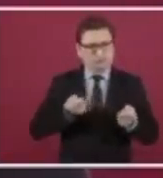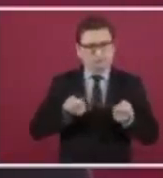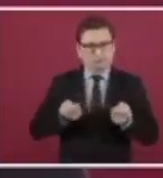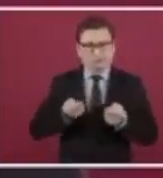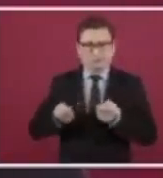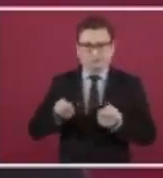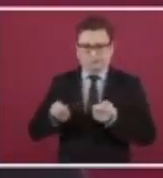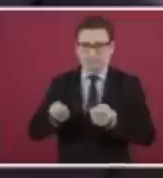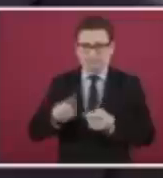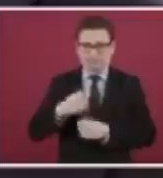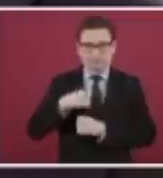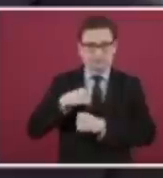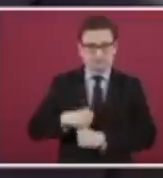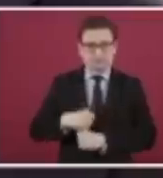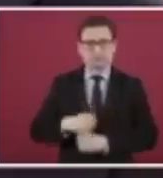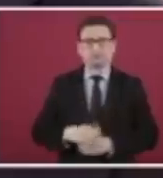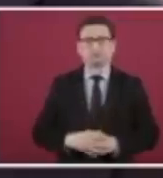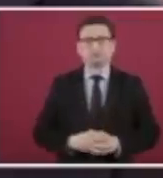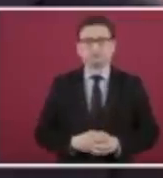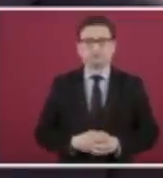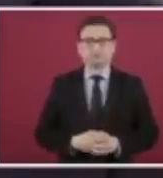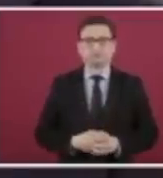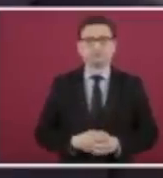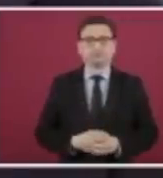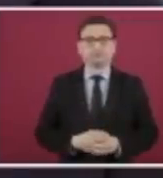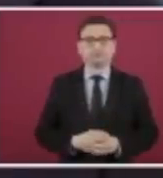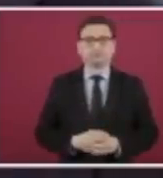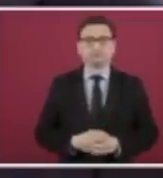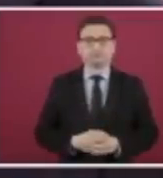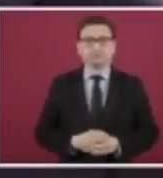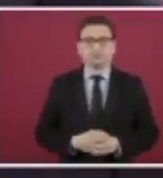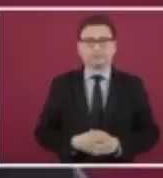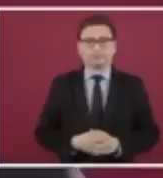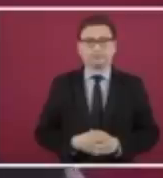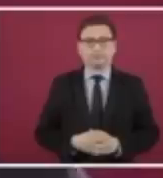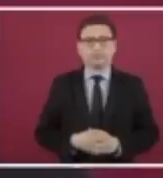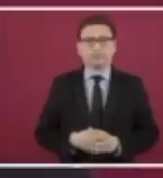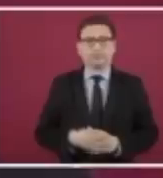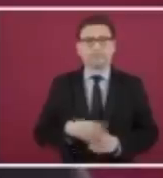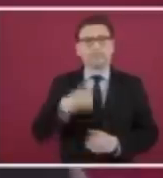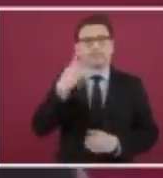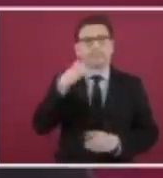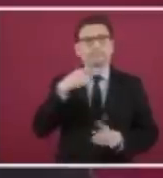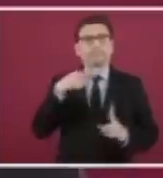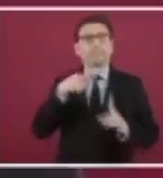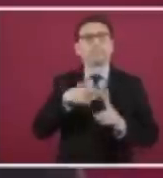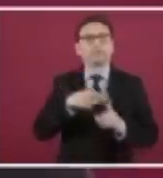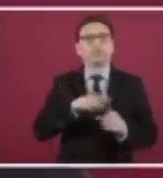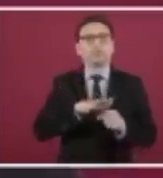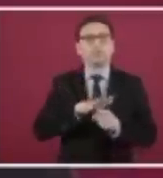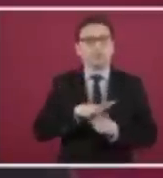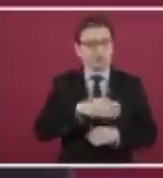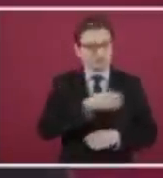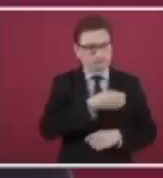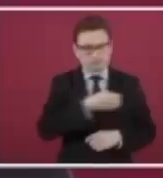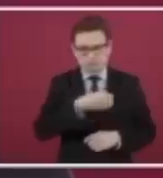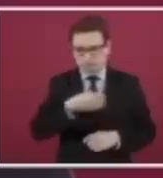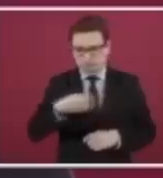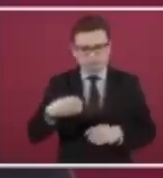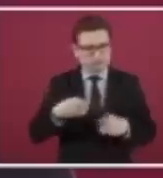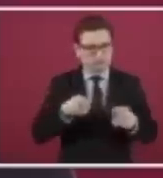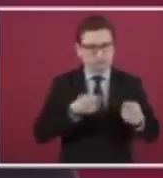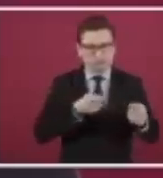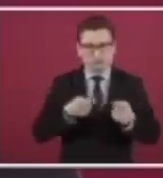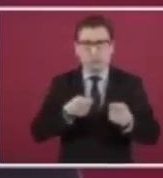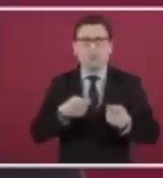del poder en sus manos para controlar, para poner orden en el